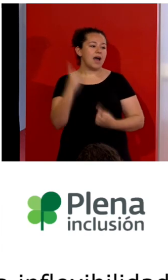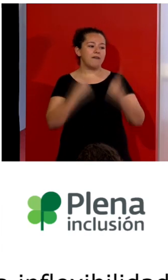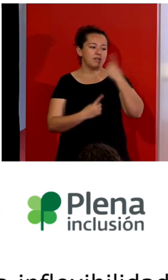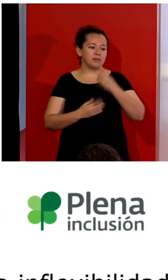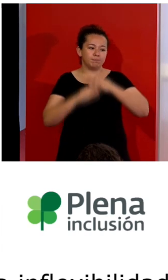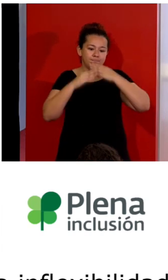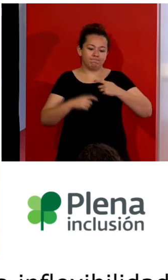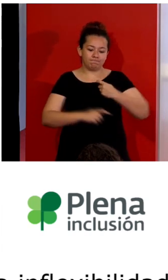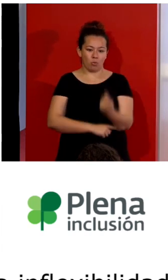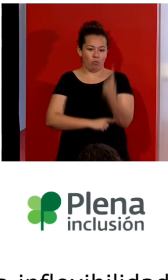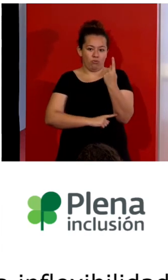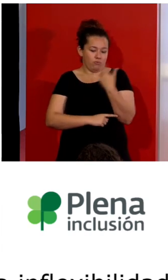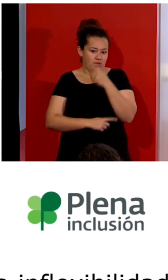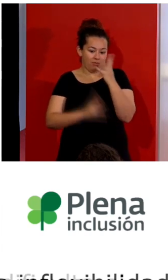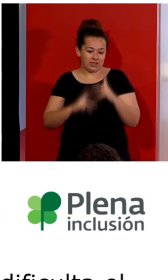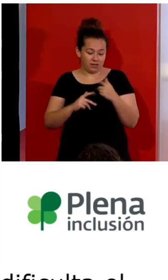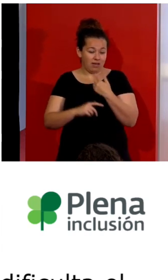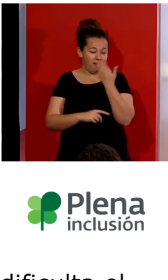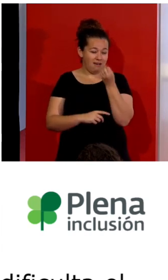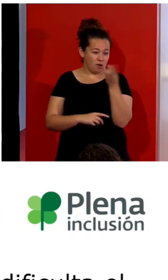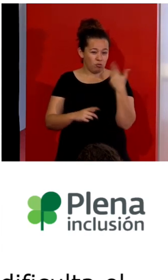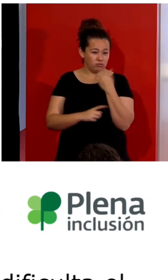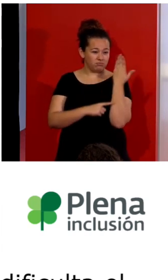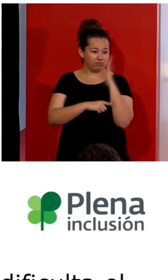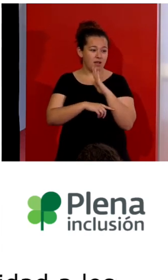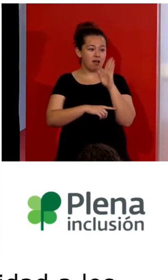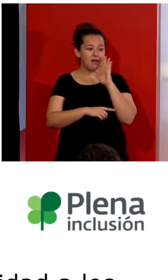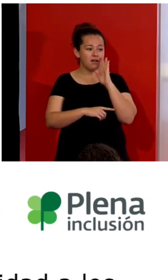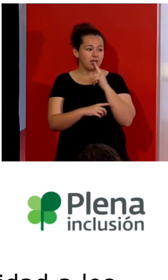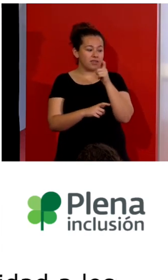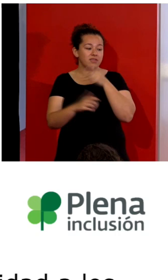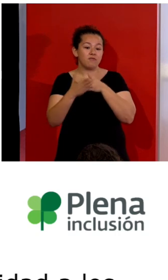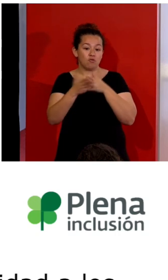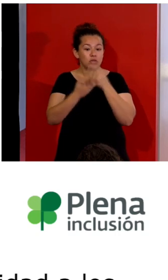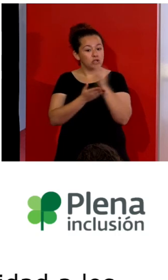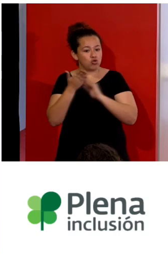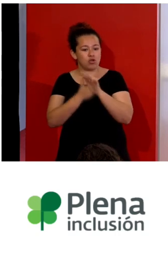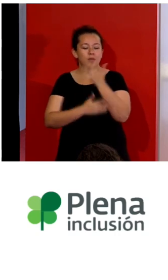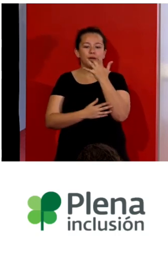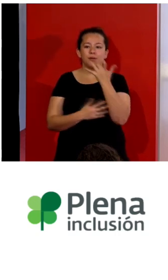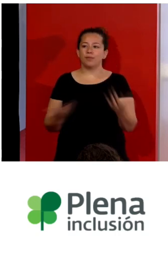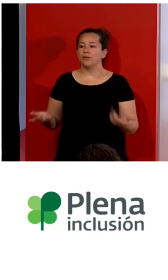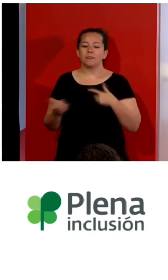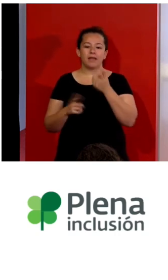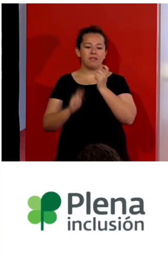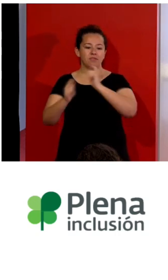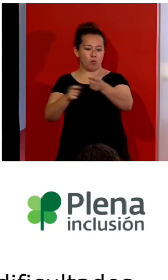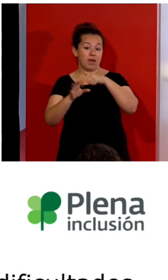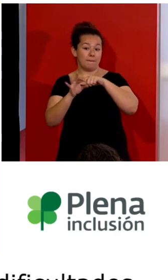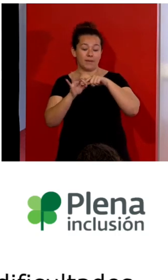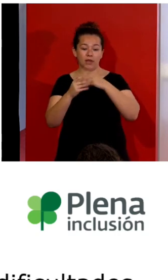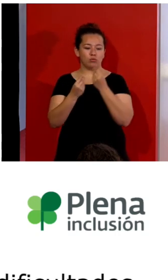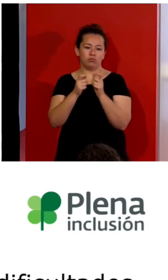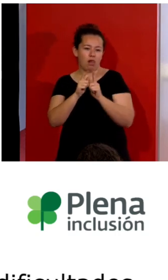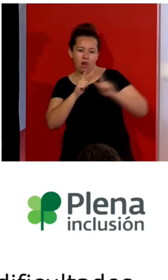rigidez administrativa, algunos ejemplos se han puesto antes de dificultades que se han solucionado, como el hecho de que te asignan una plaza a muchos